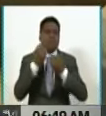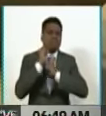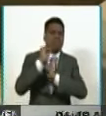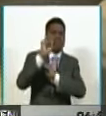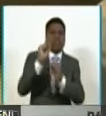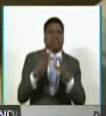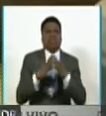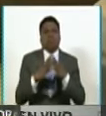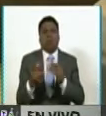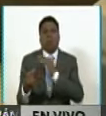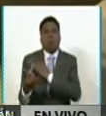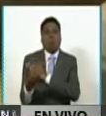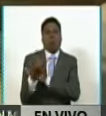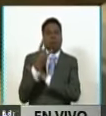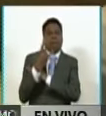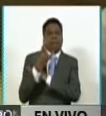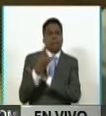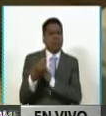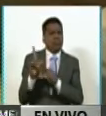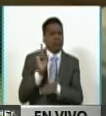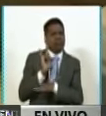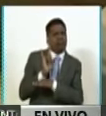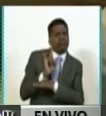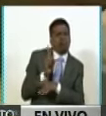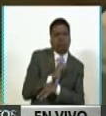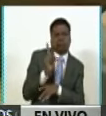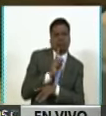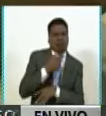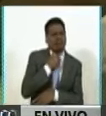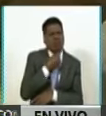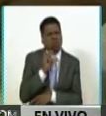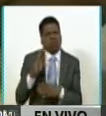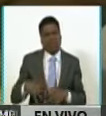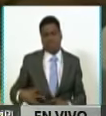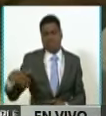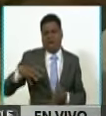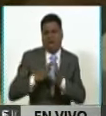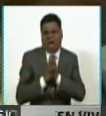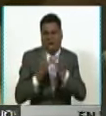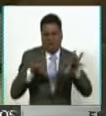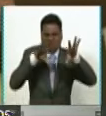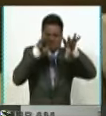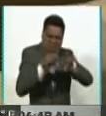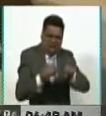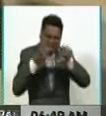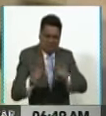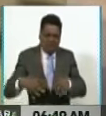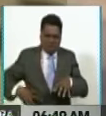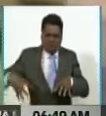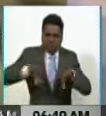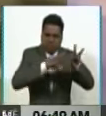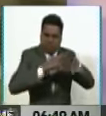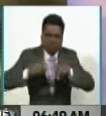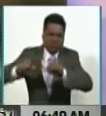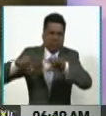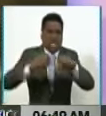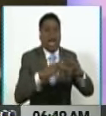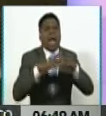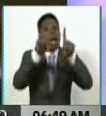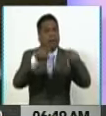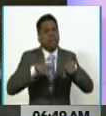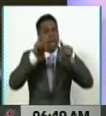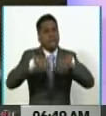federación y enemigo del latifundio. Zamora impulsó una extensa reforma agraria a favor de los campesinos y es